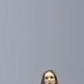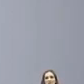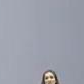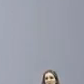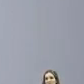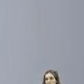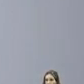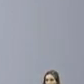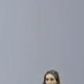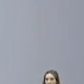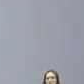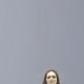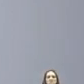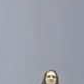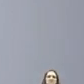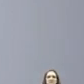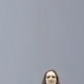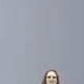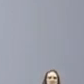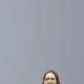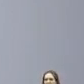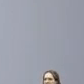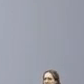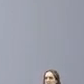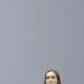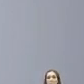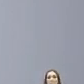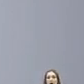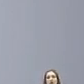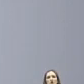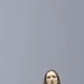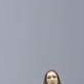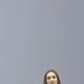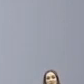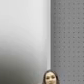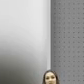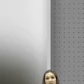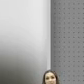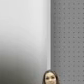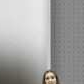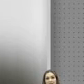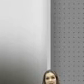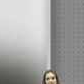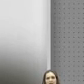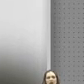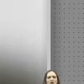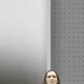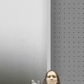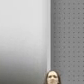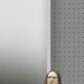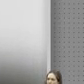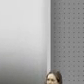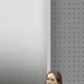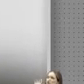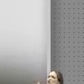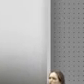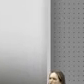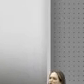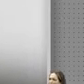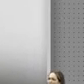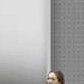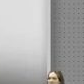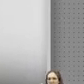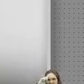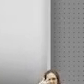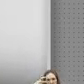labores de vigilancia en el barrio El Diamante. Al momento de interceptar a un grupo de personas para verificar sus documentos, fueron atacados